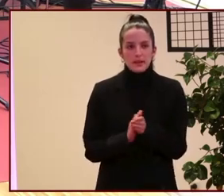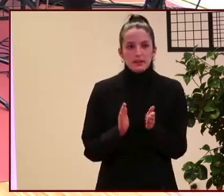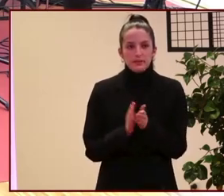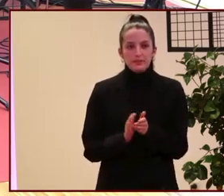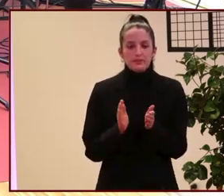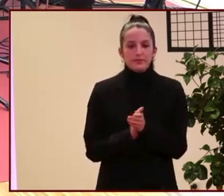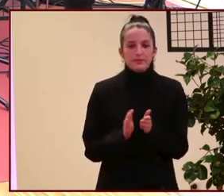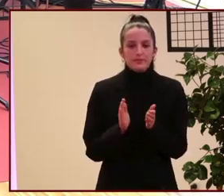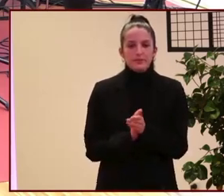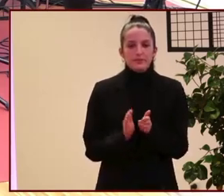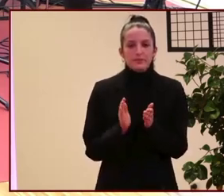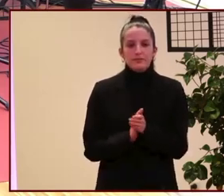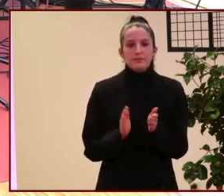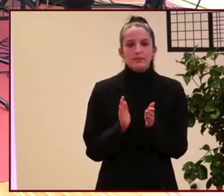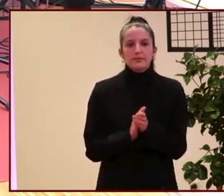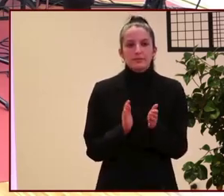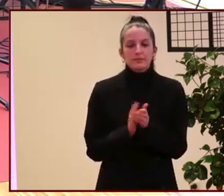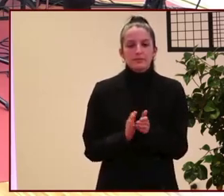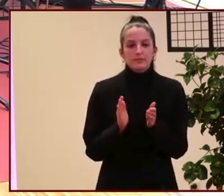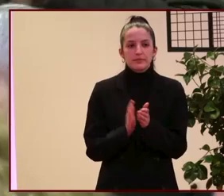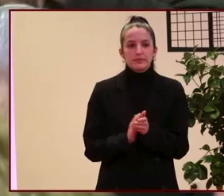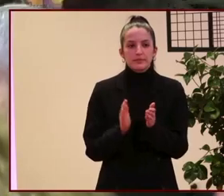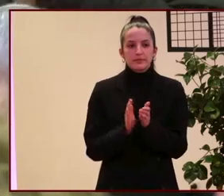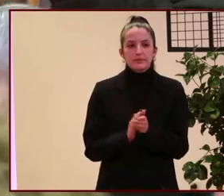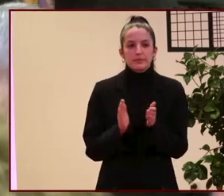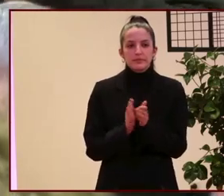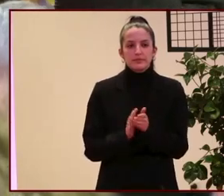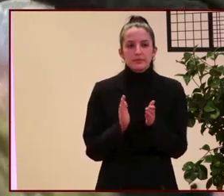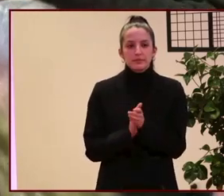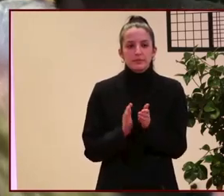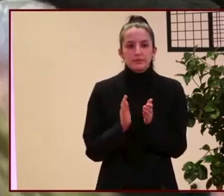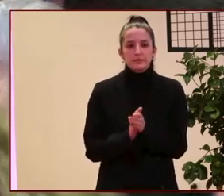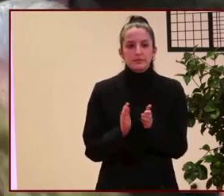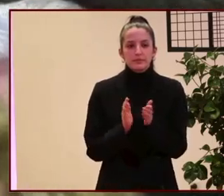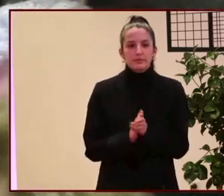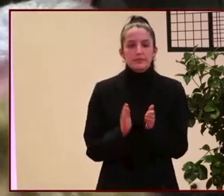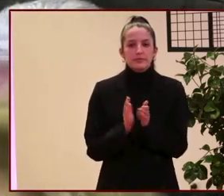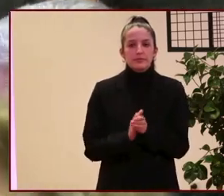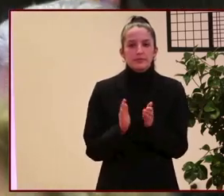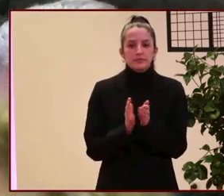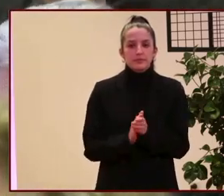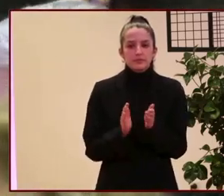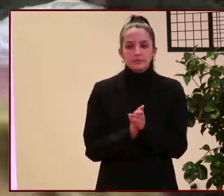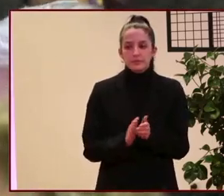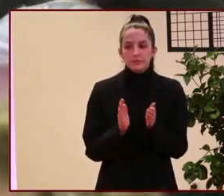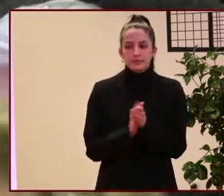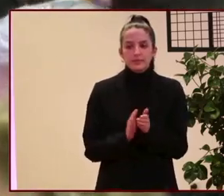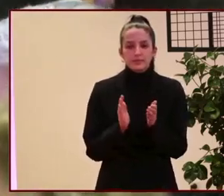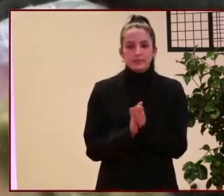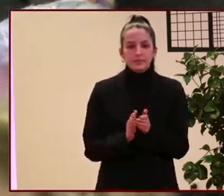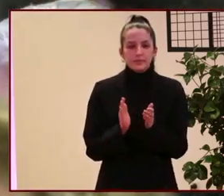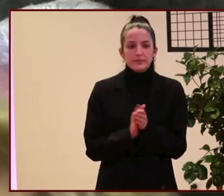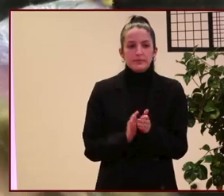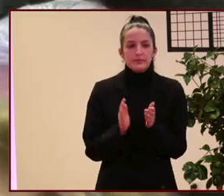no hay leche carolina no hay leyes diseño dime con quién baila se es baile con bebo amor con de